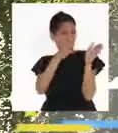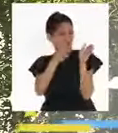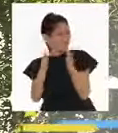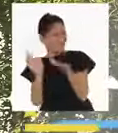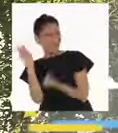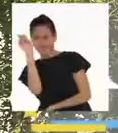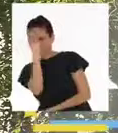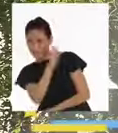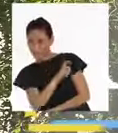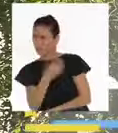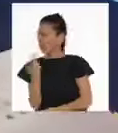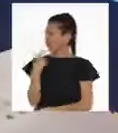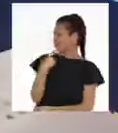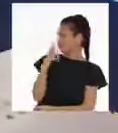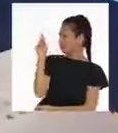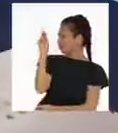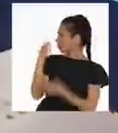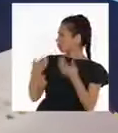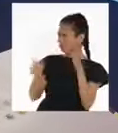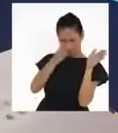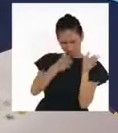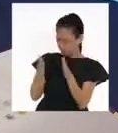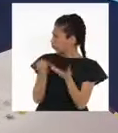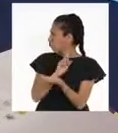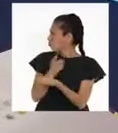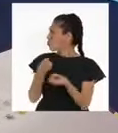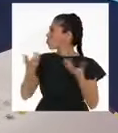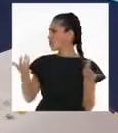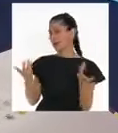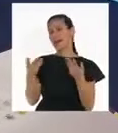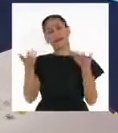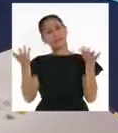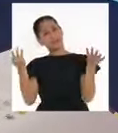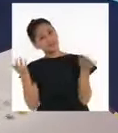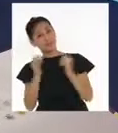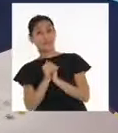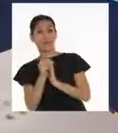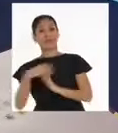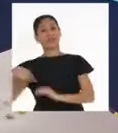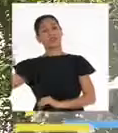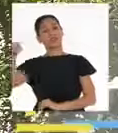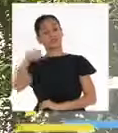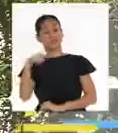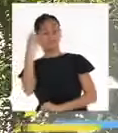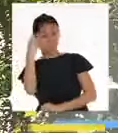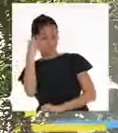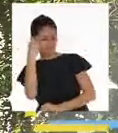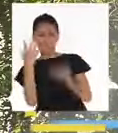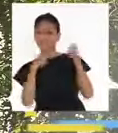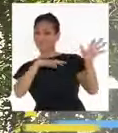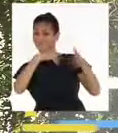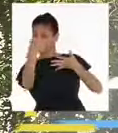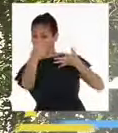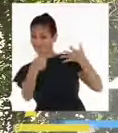se ponen de acuerdo? Ah, porque prefieren hacer una actividad distinta. Entonces,